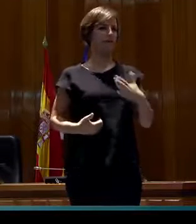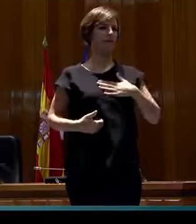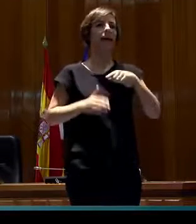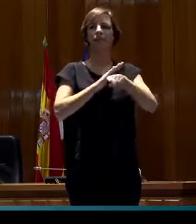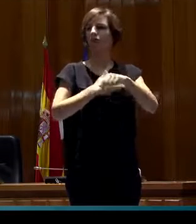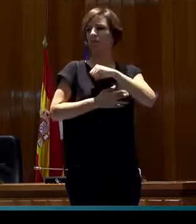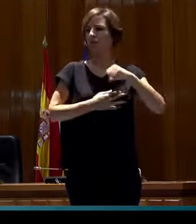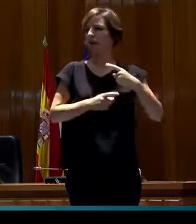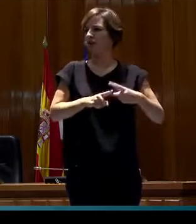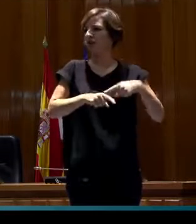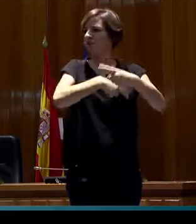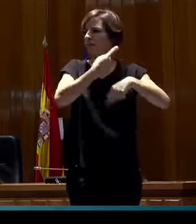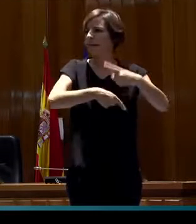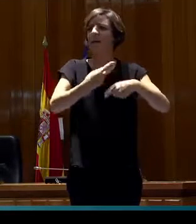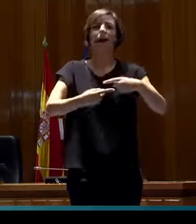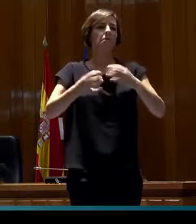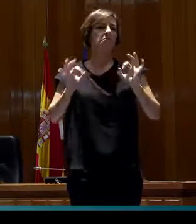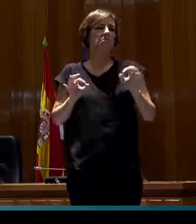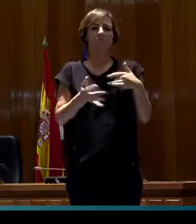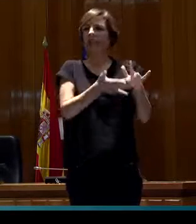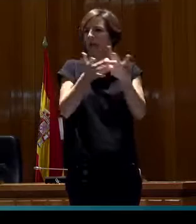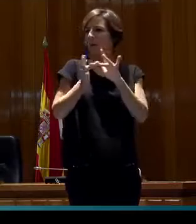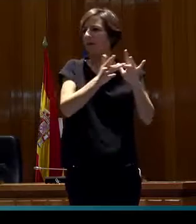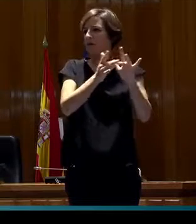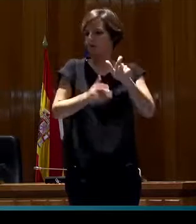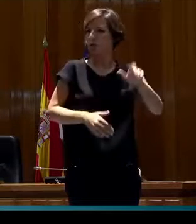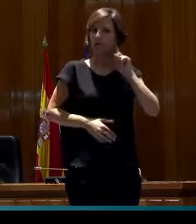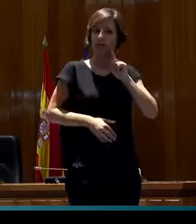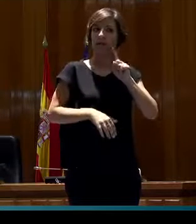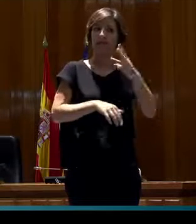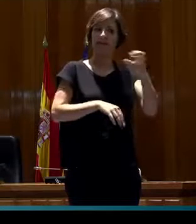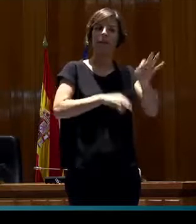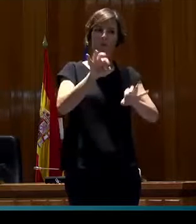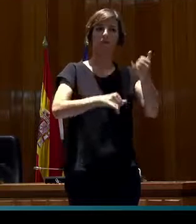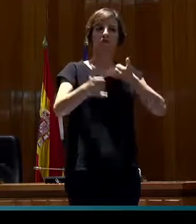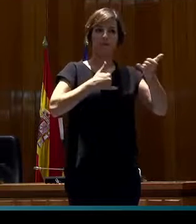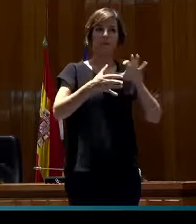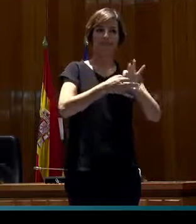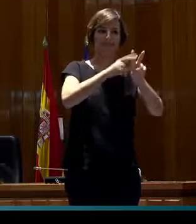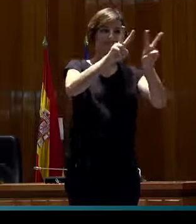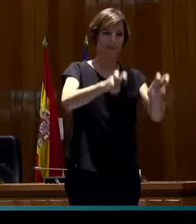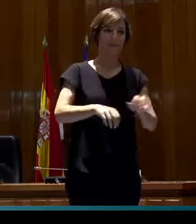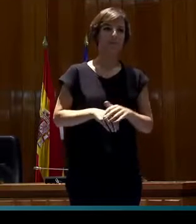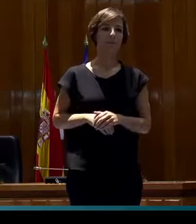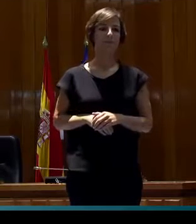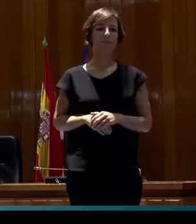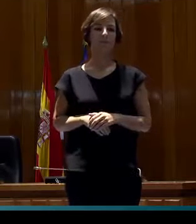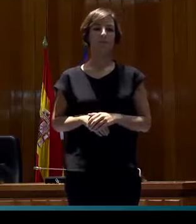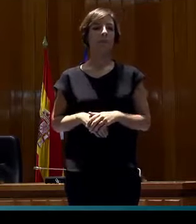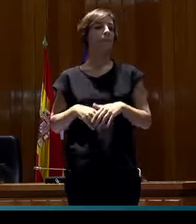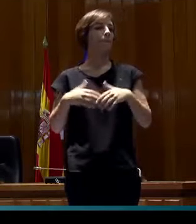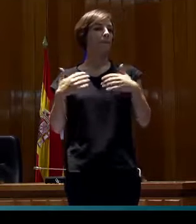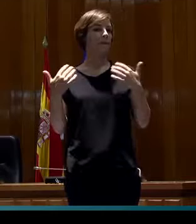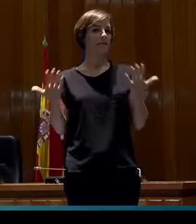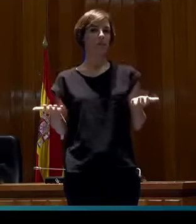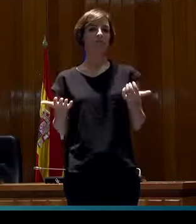gestiones personales, familiares, de relaciones interpersonales de las personas sordas. Bien, dicho esto y marcando esto